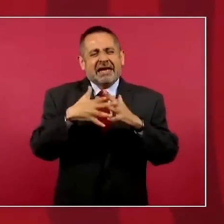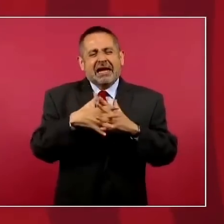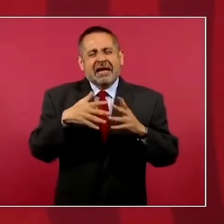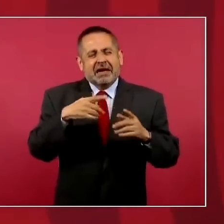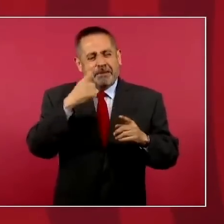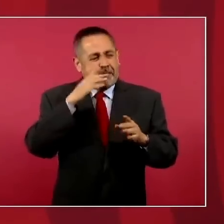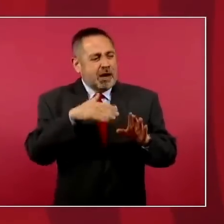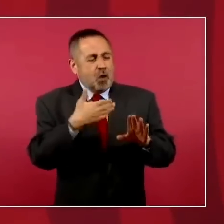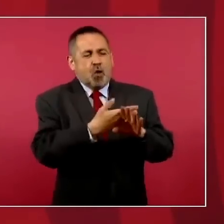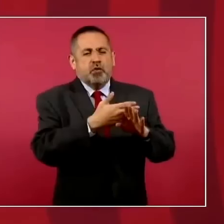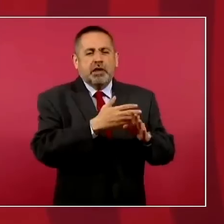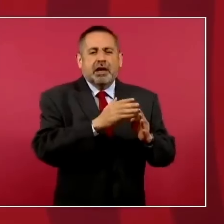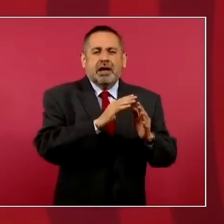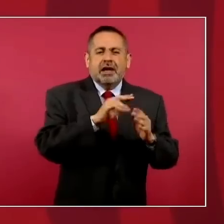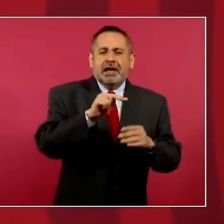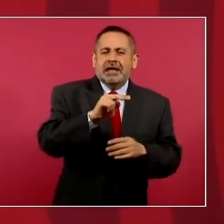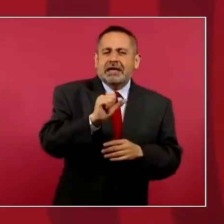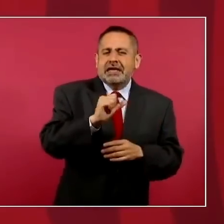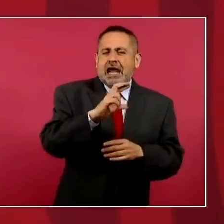contra el narcotráfico.